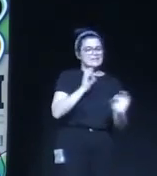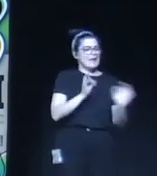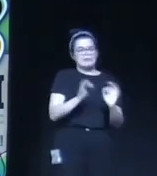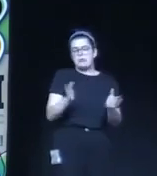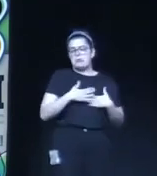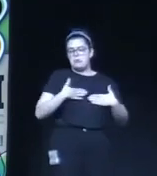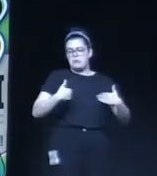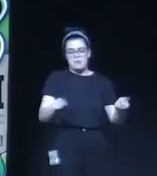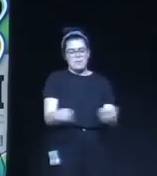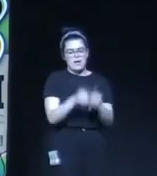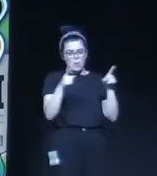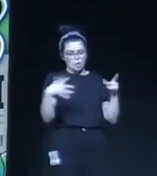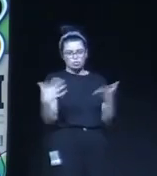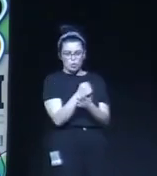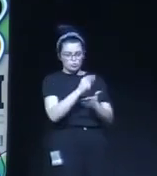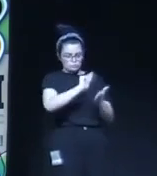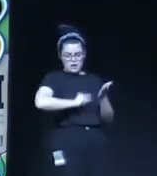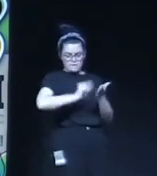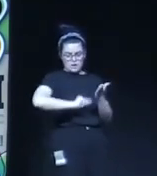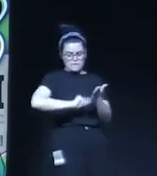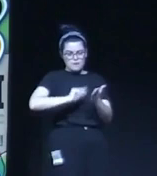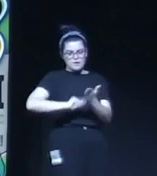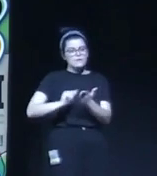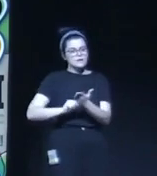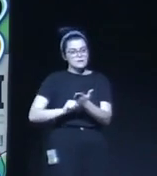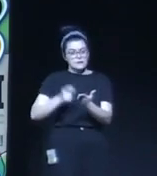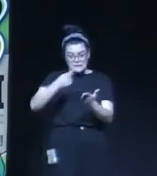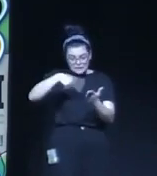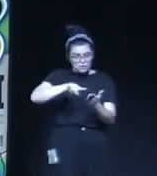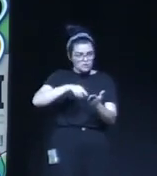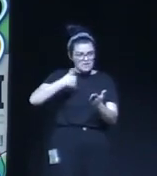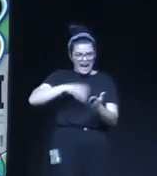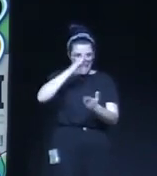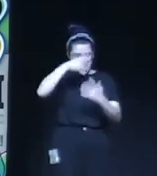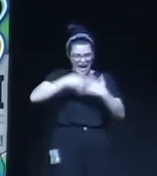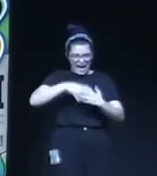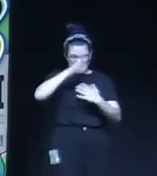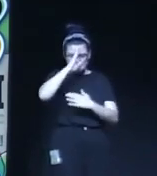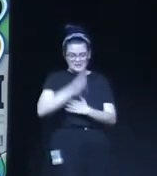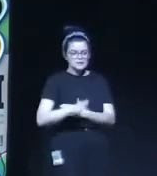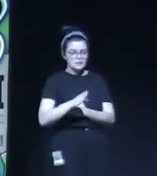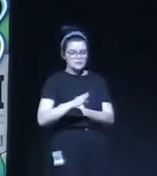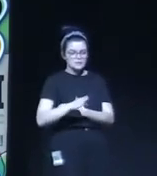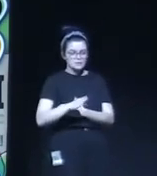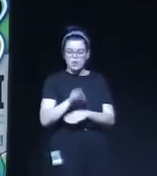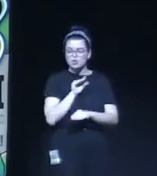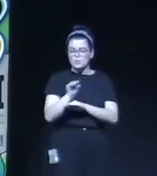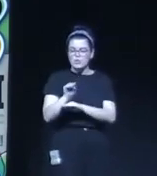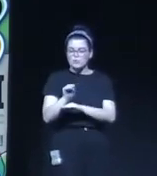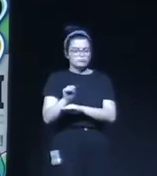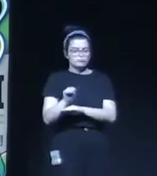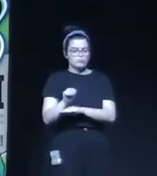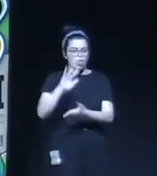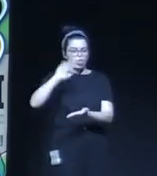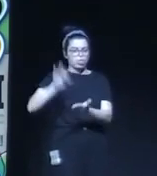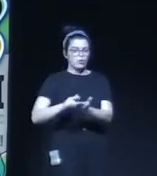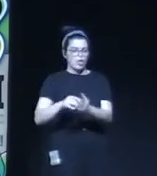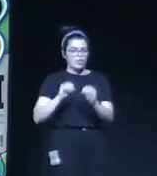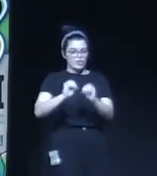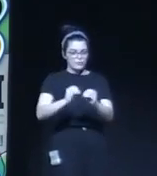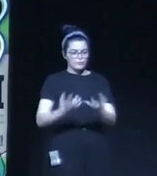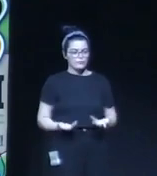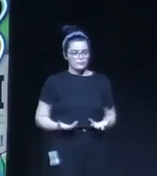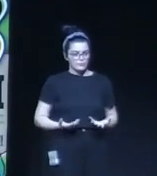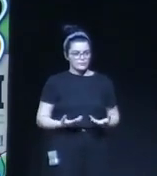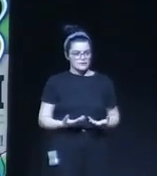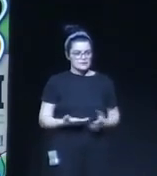los coros, todo el mundo, la gente que firmó. Esa gente inmediatamente dejó de recibir una subvención. Entonces es